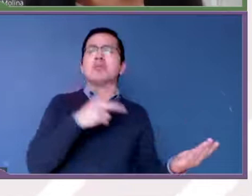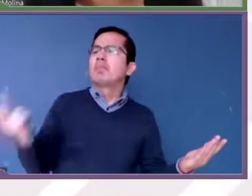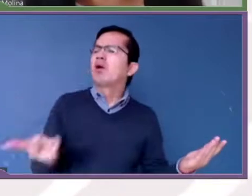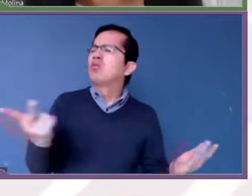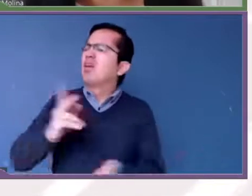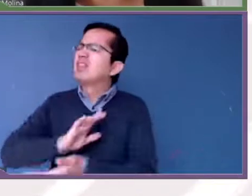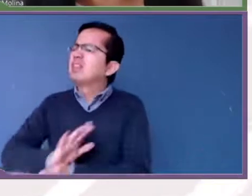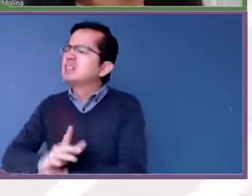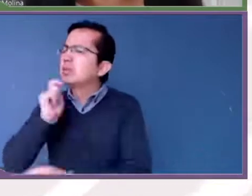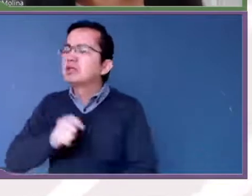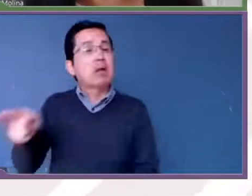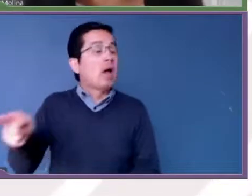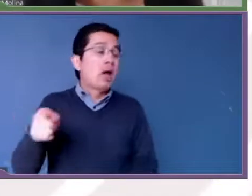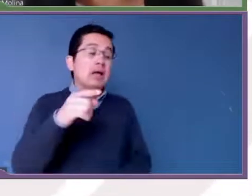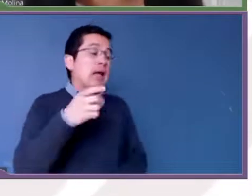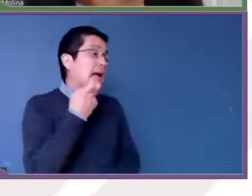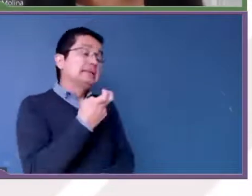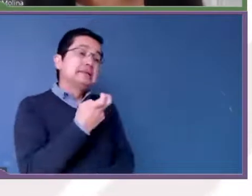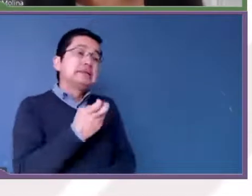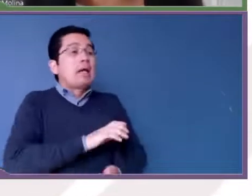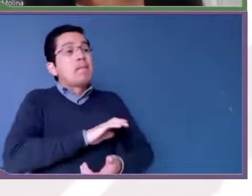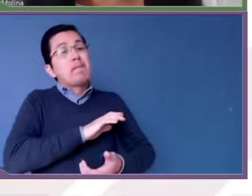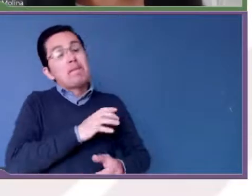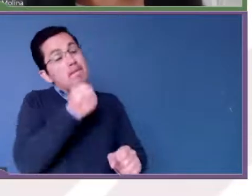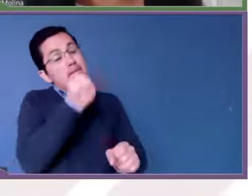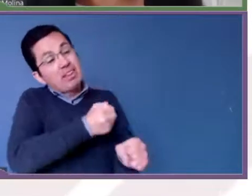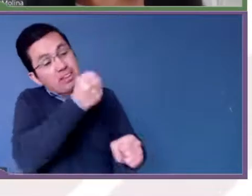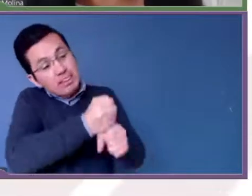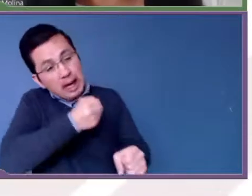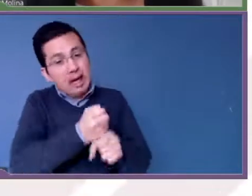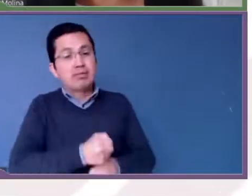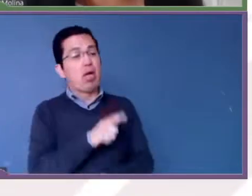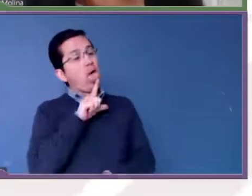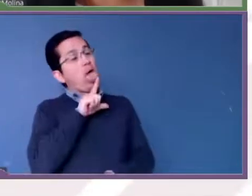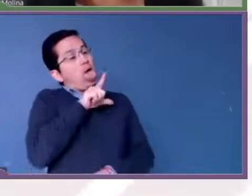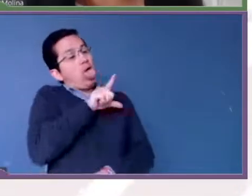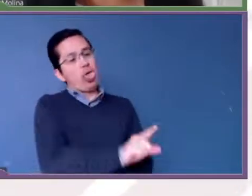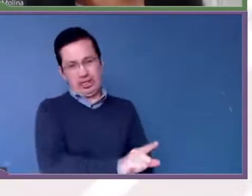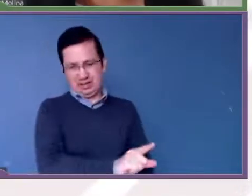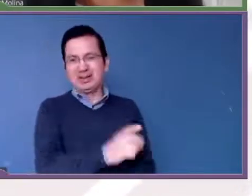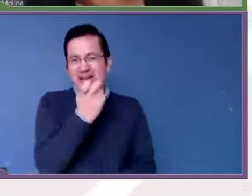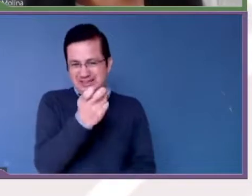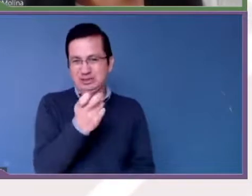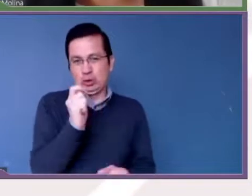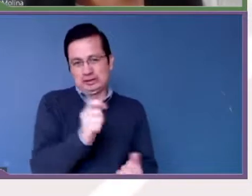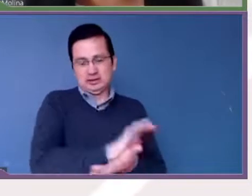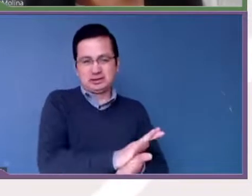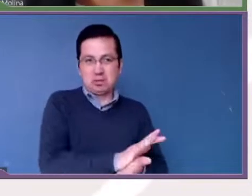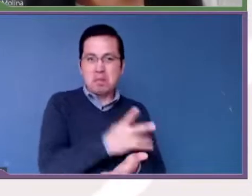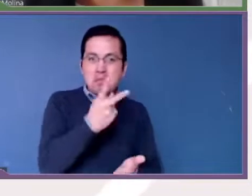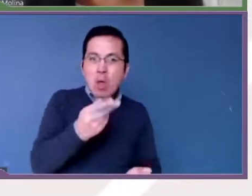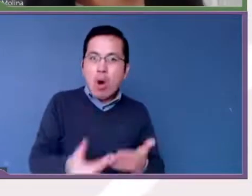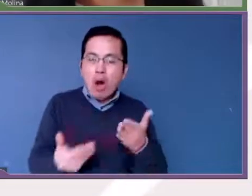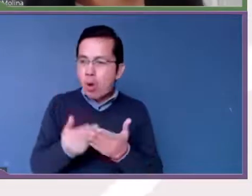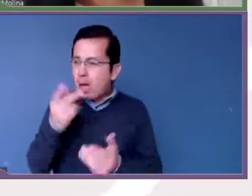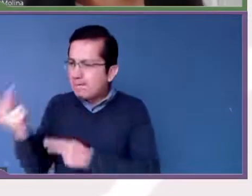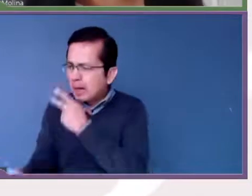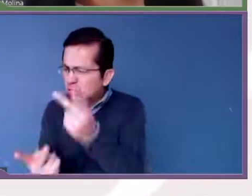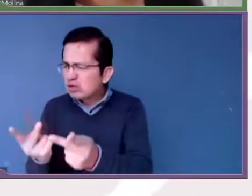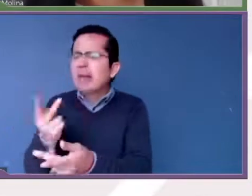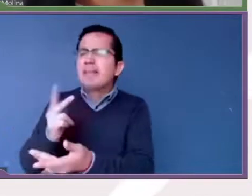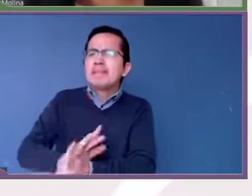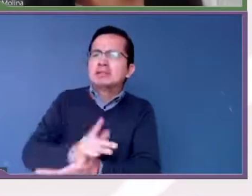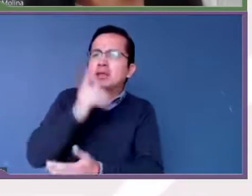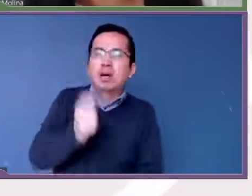menosprecio, o sea, no entendía, digamos, lo que hoy se entiende en términos de este trato diferenciado o